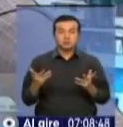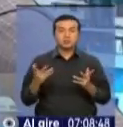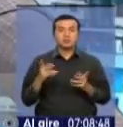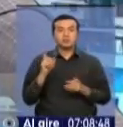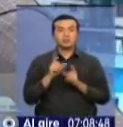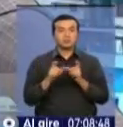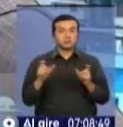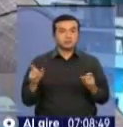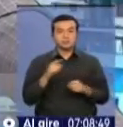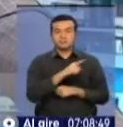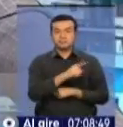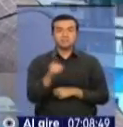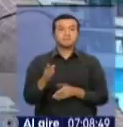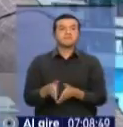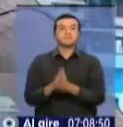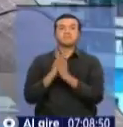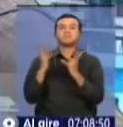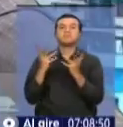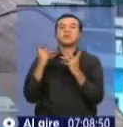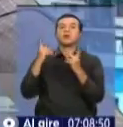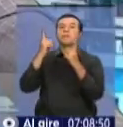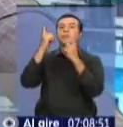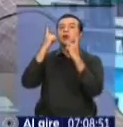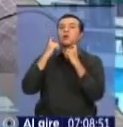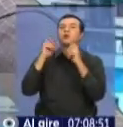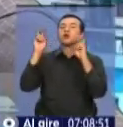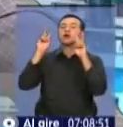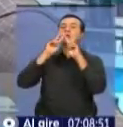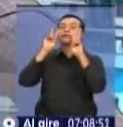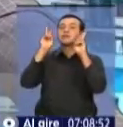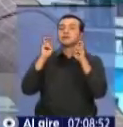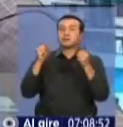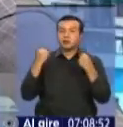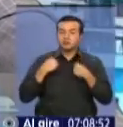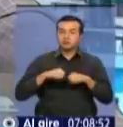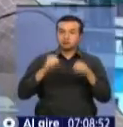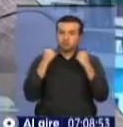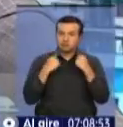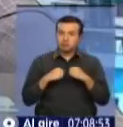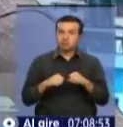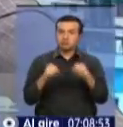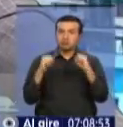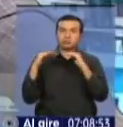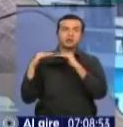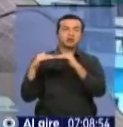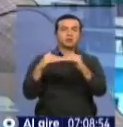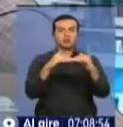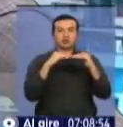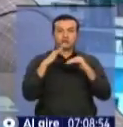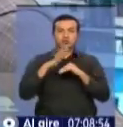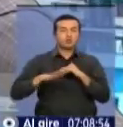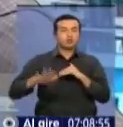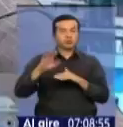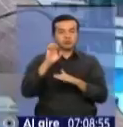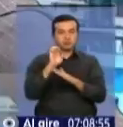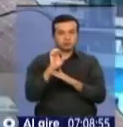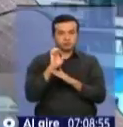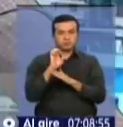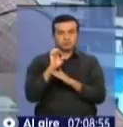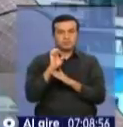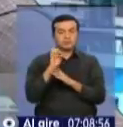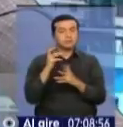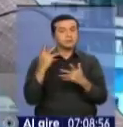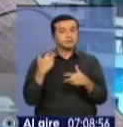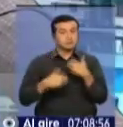reclamando es que se le consulte sobre un esfuerzo de equilibrar la democracia en el país. Sufrimos